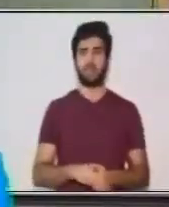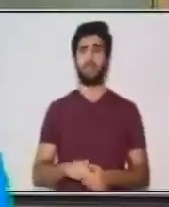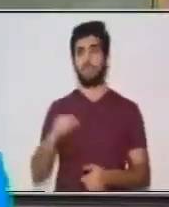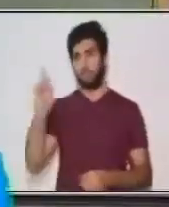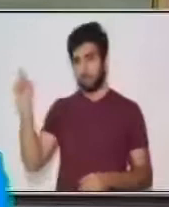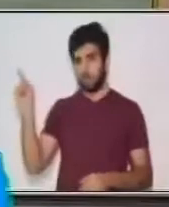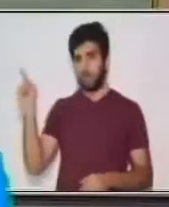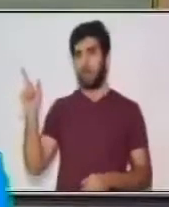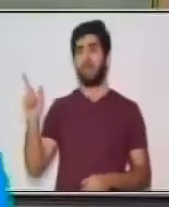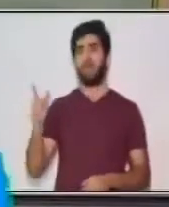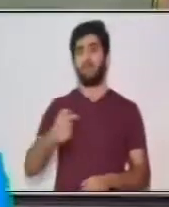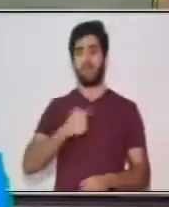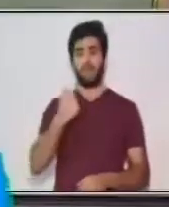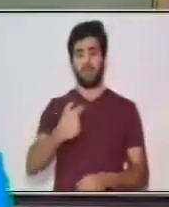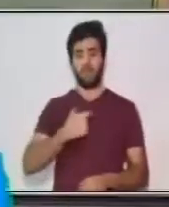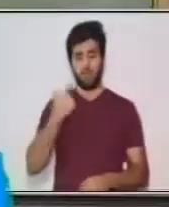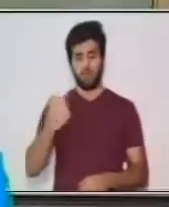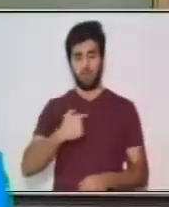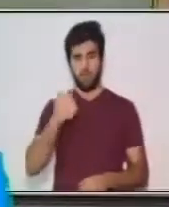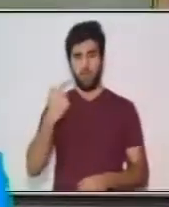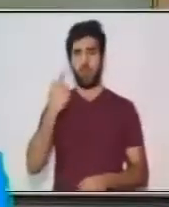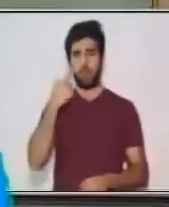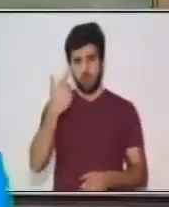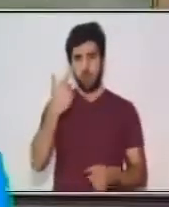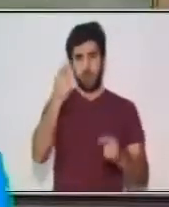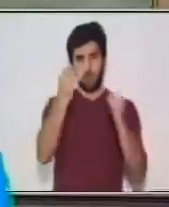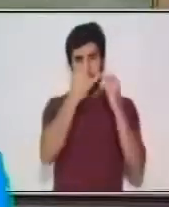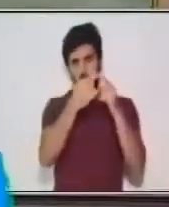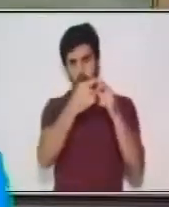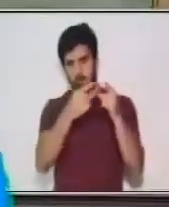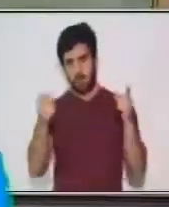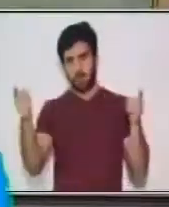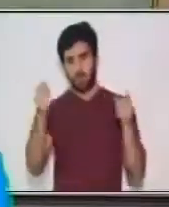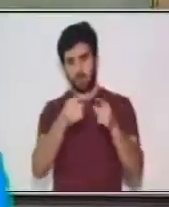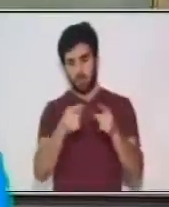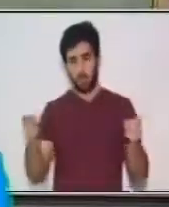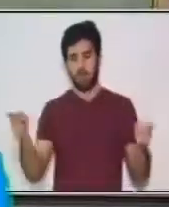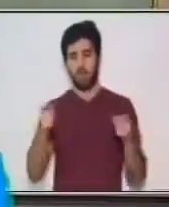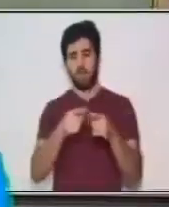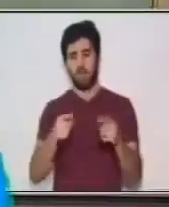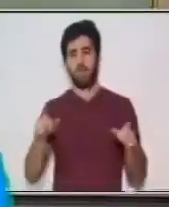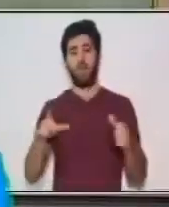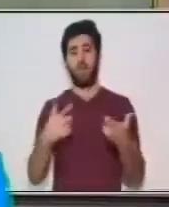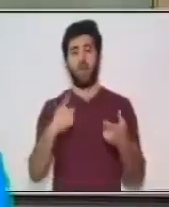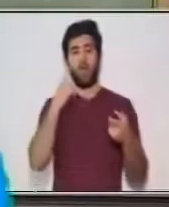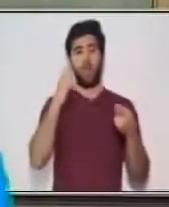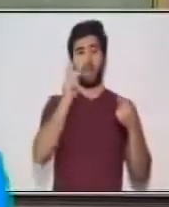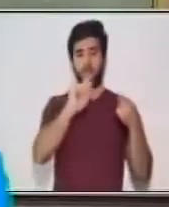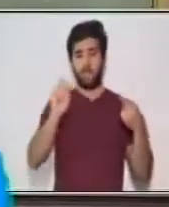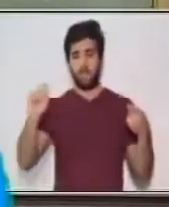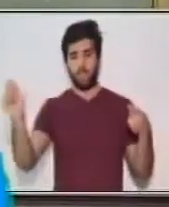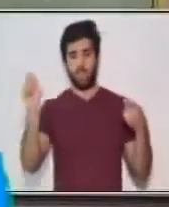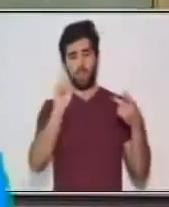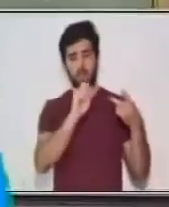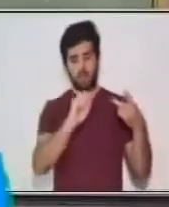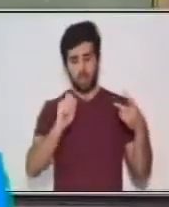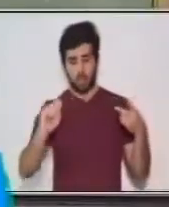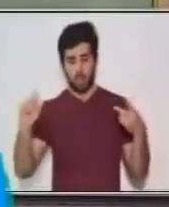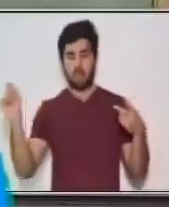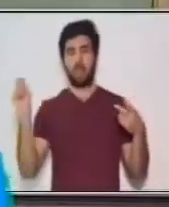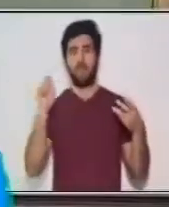serie de filas para que podamos determinar cuáles son las características de este patrón.